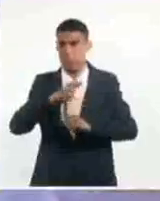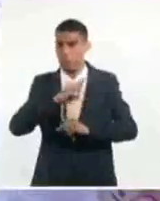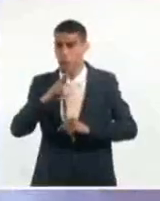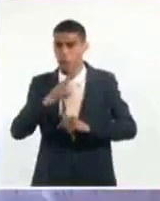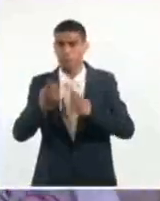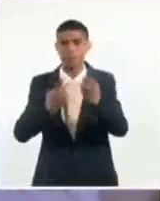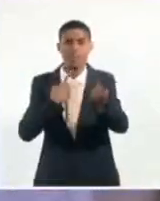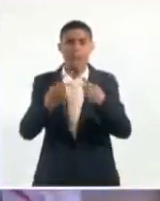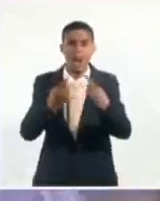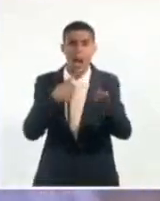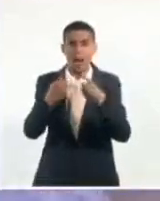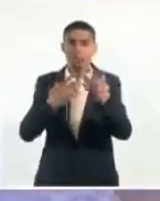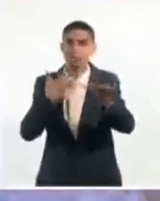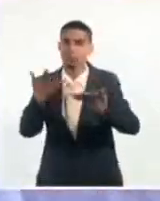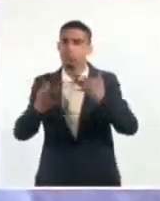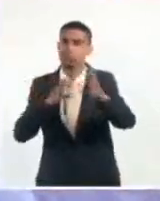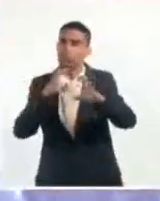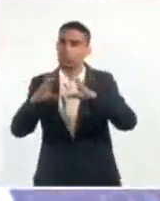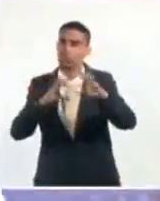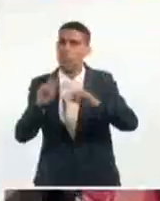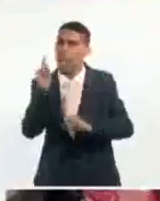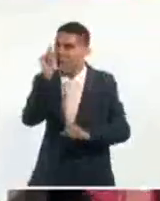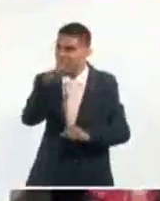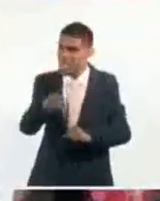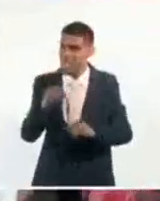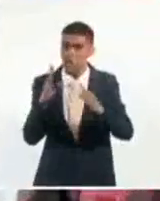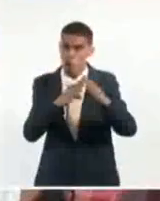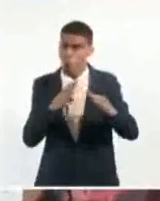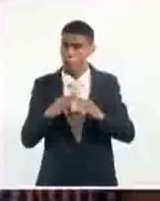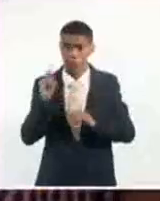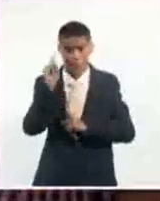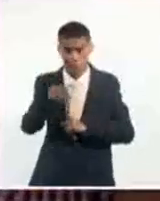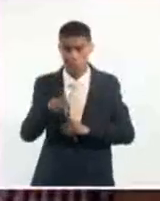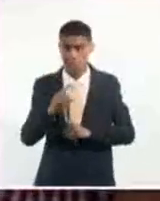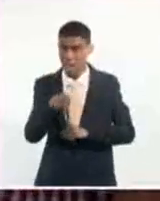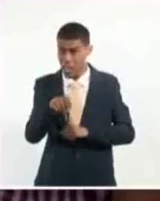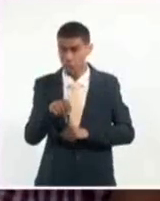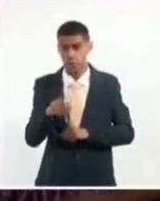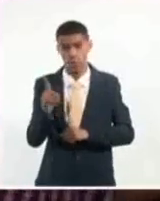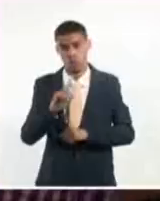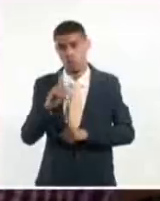conversación, metido ahí en la comunidad con la gente. Eso no puede faltar.